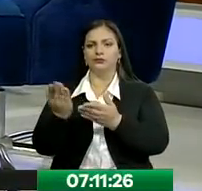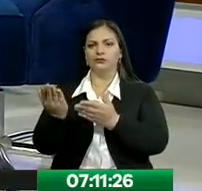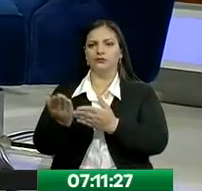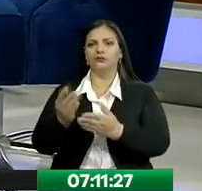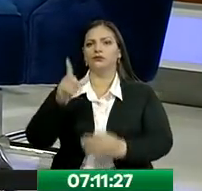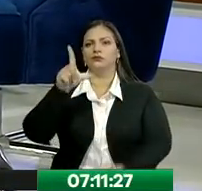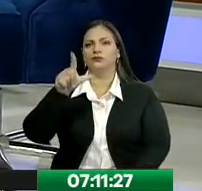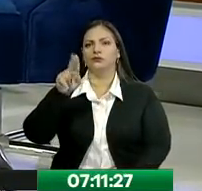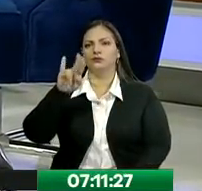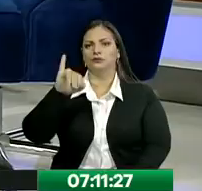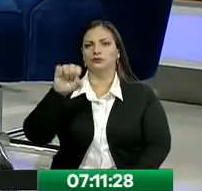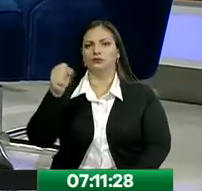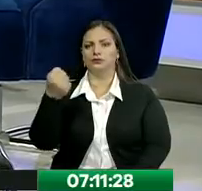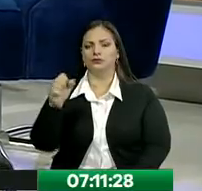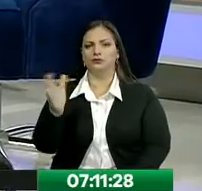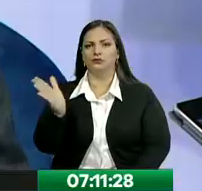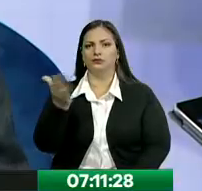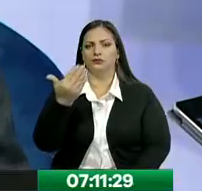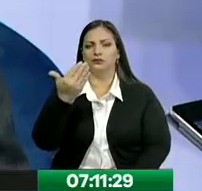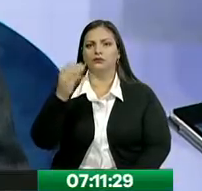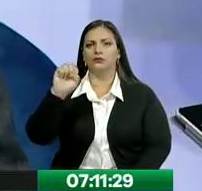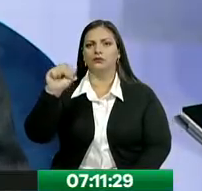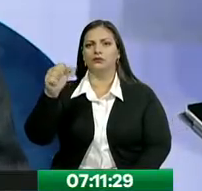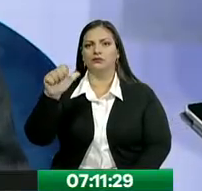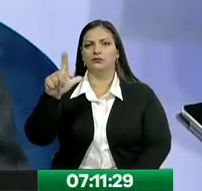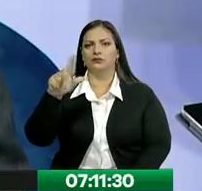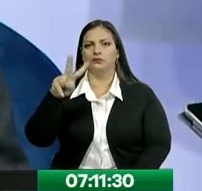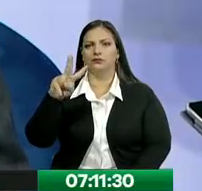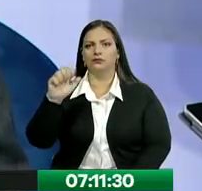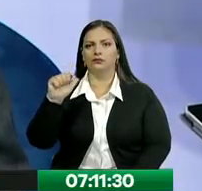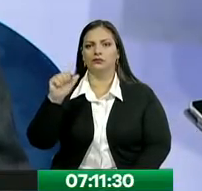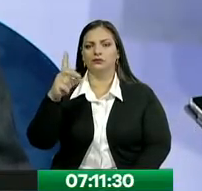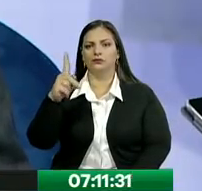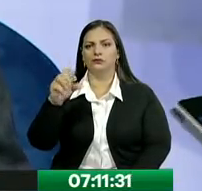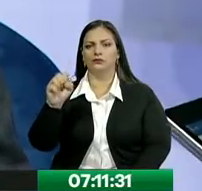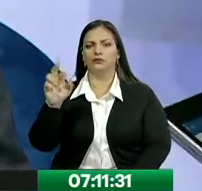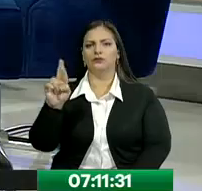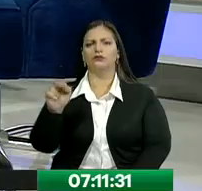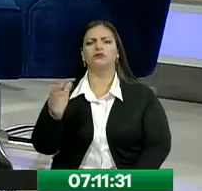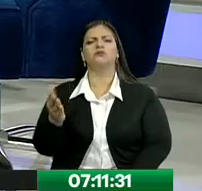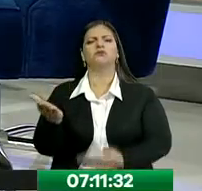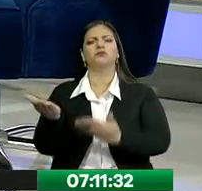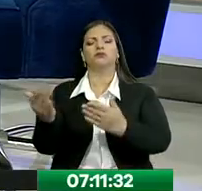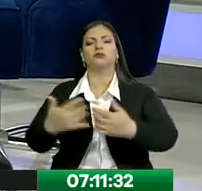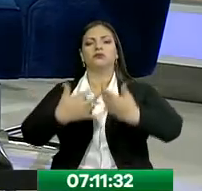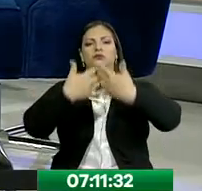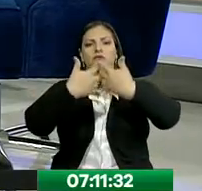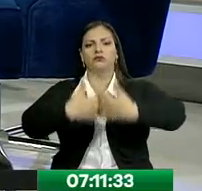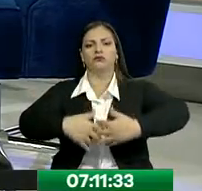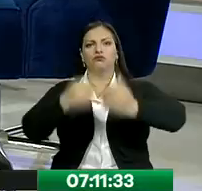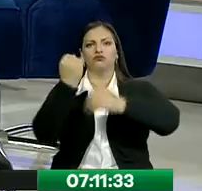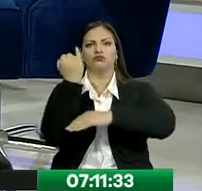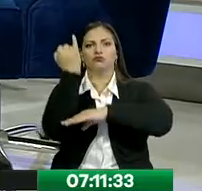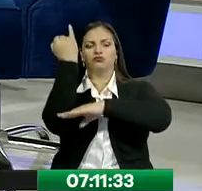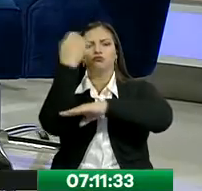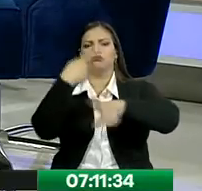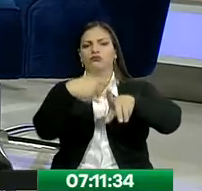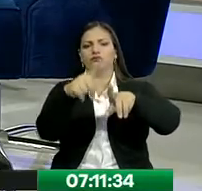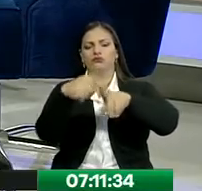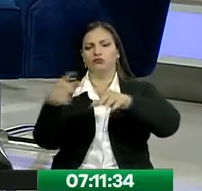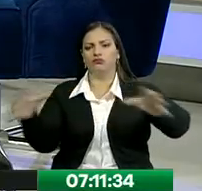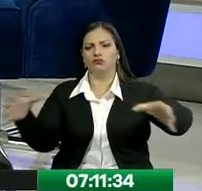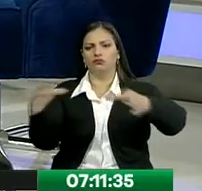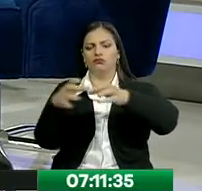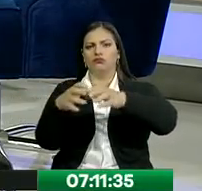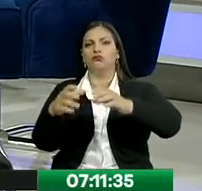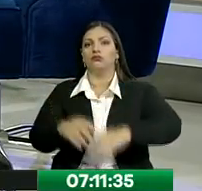nos acompañe, bienvenido. Gracias por invitarme, un gusto estar aquí nuevamente. Ingeniero, ¿cómo recibió el sector industrial de Guayaquil, al